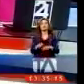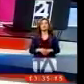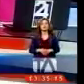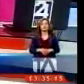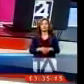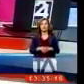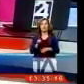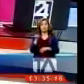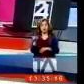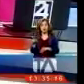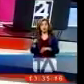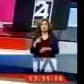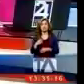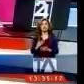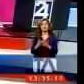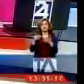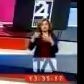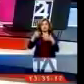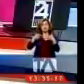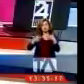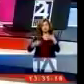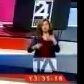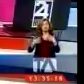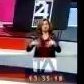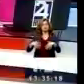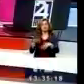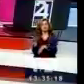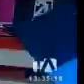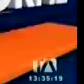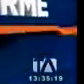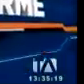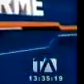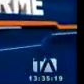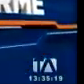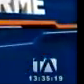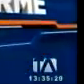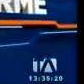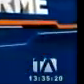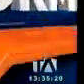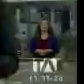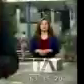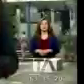el presunto cometimiento de varios delitos. Daniela Valencia informa.